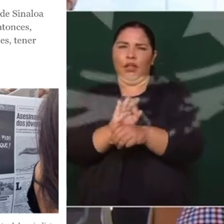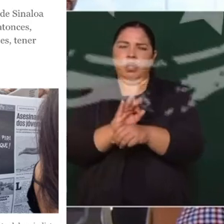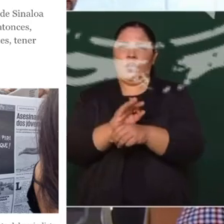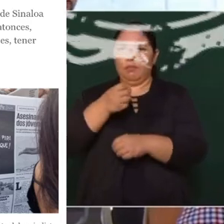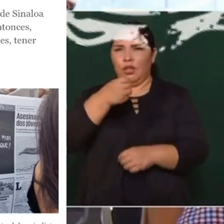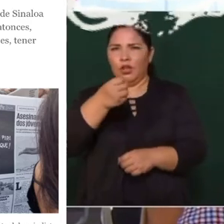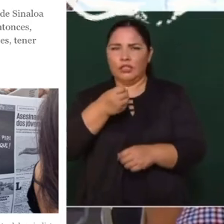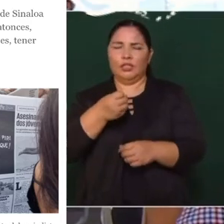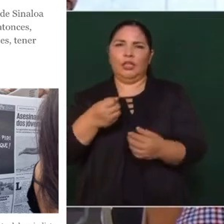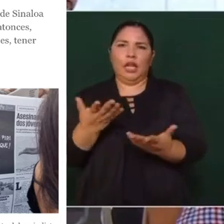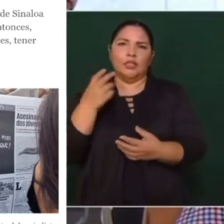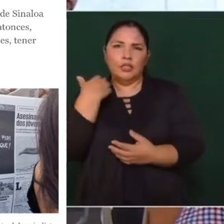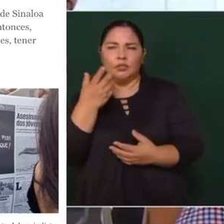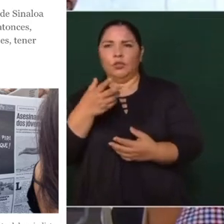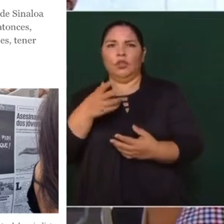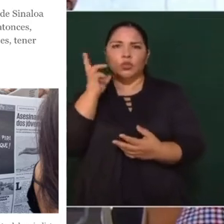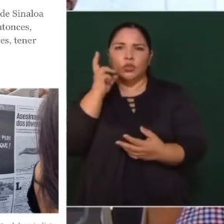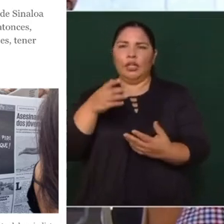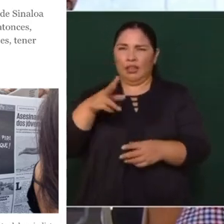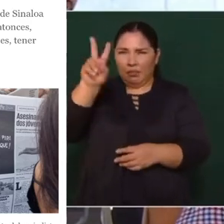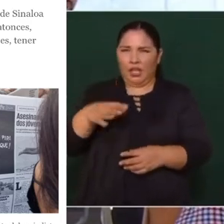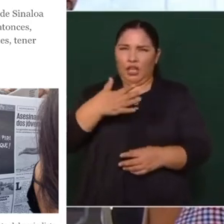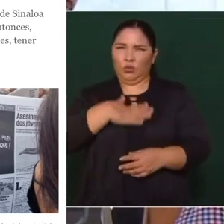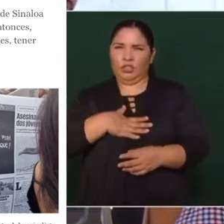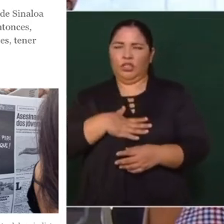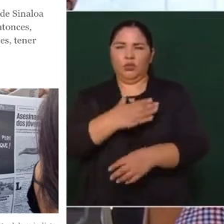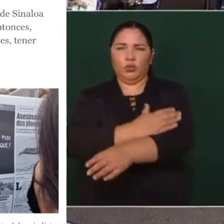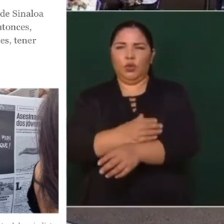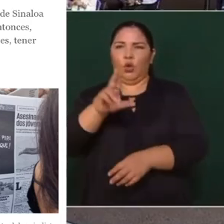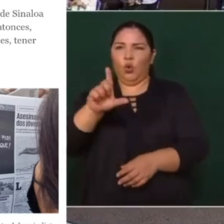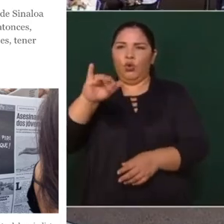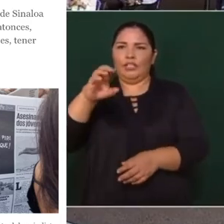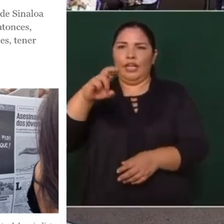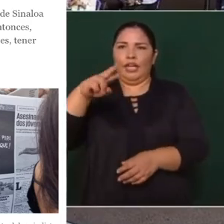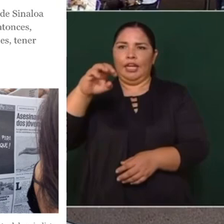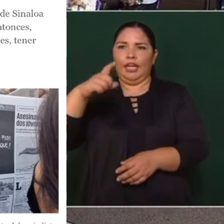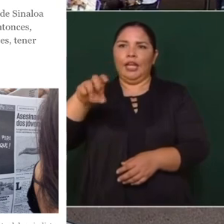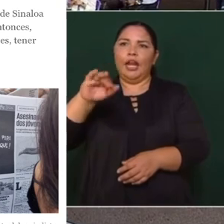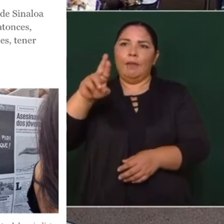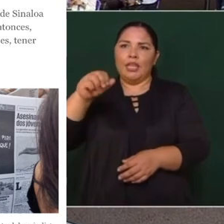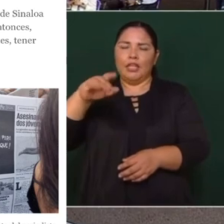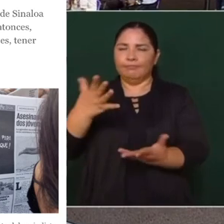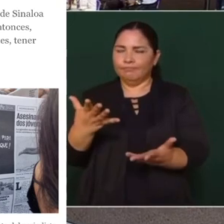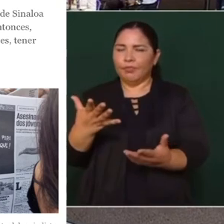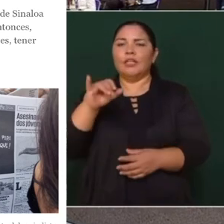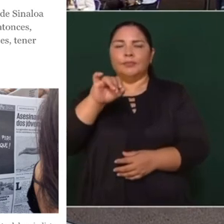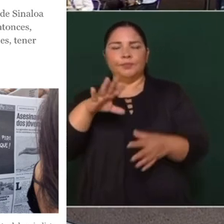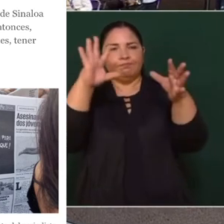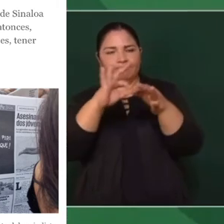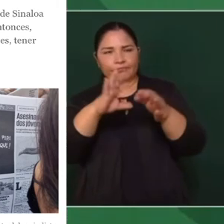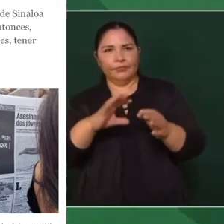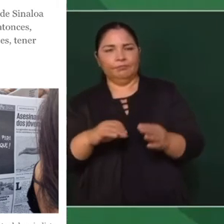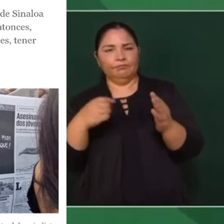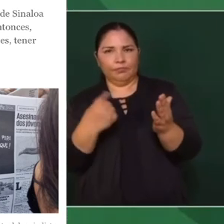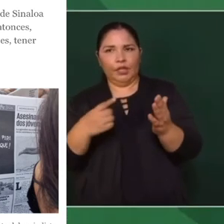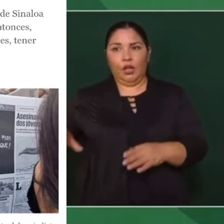pero que sigamos escuchar esas palabras que si se le va hacer justicia lo explico bien consideró